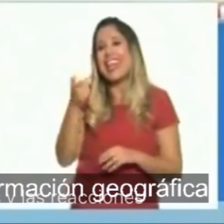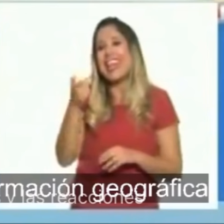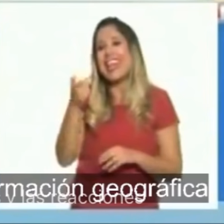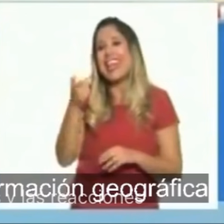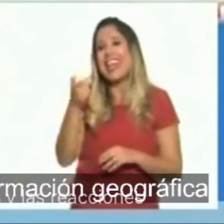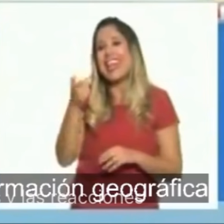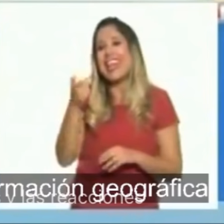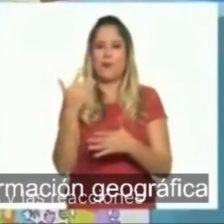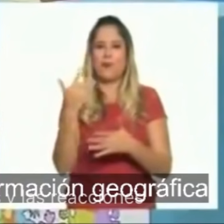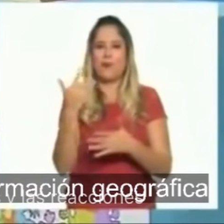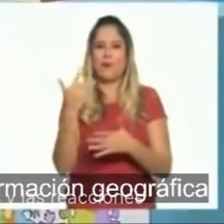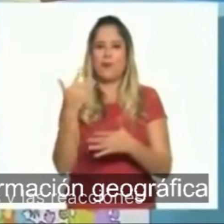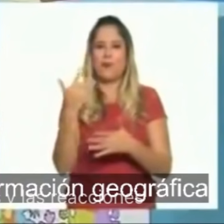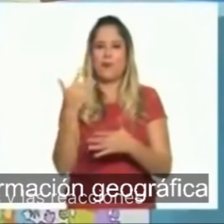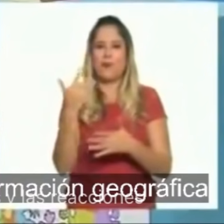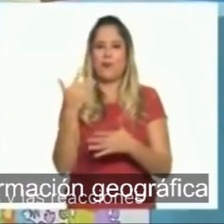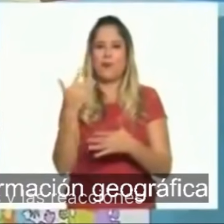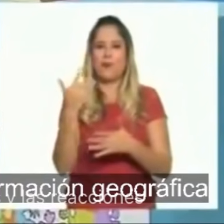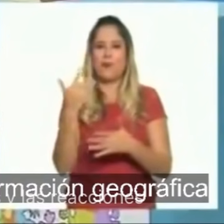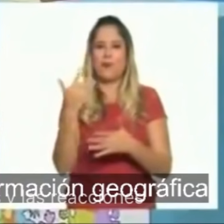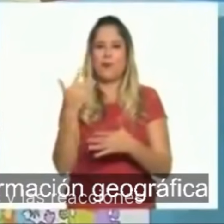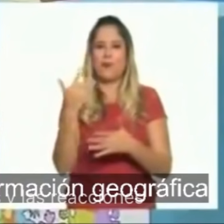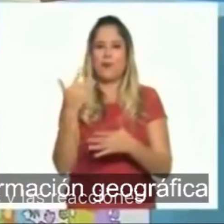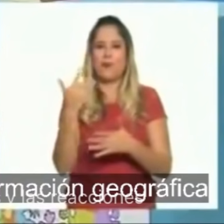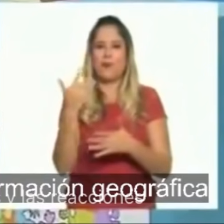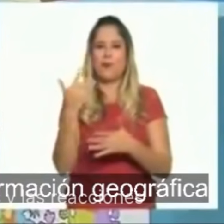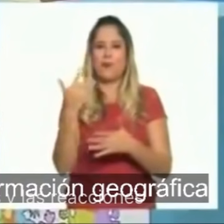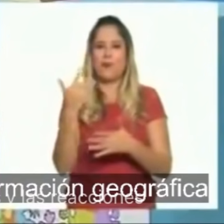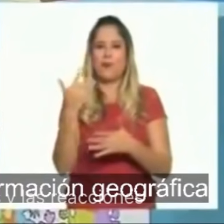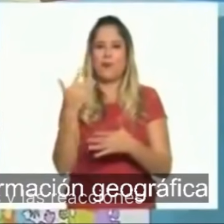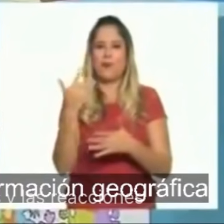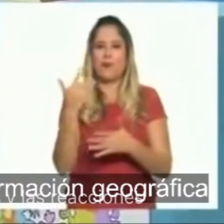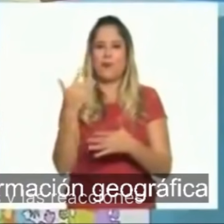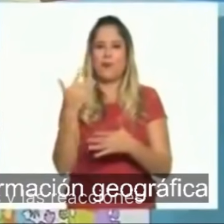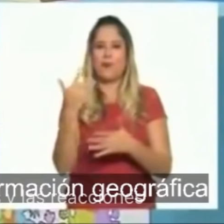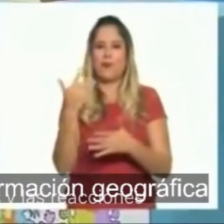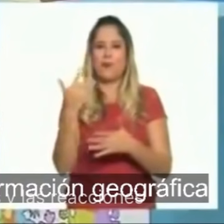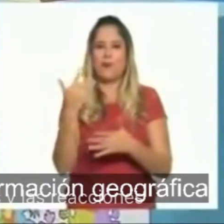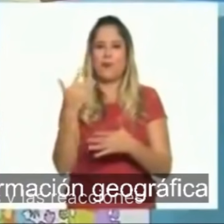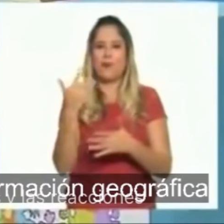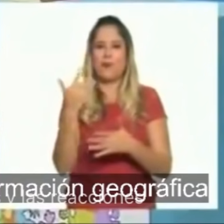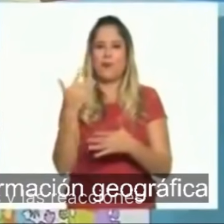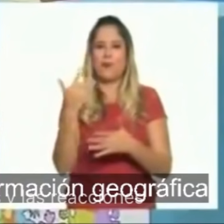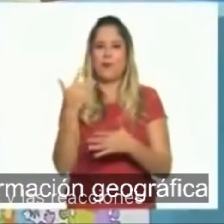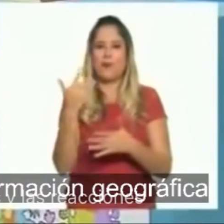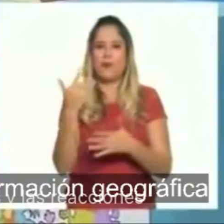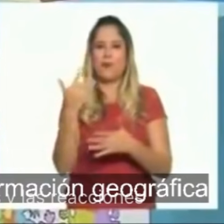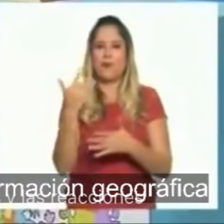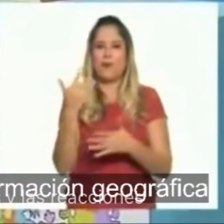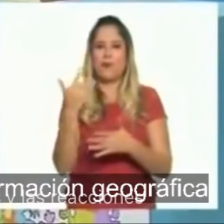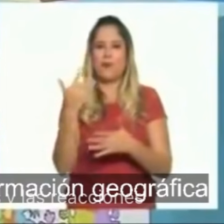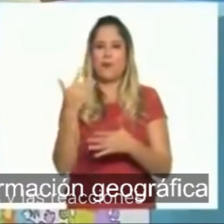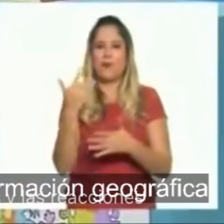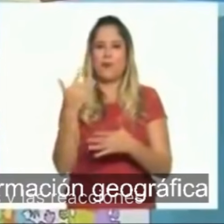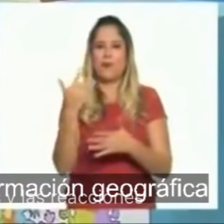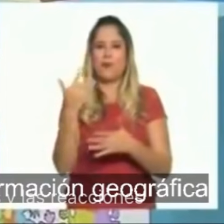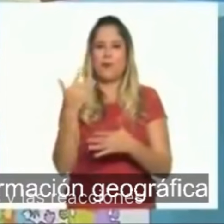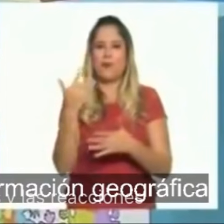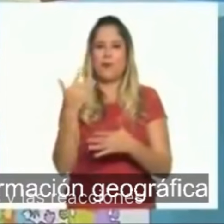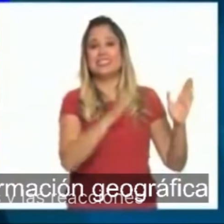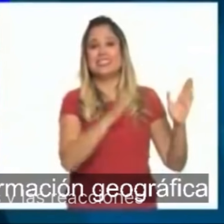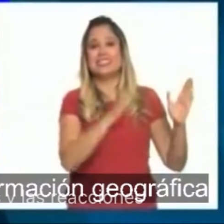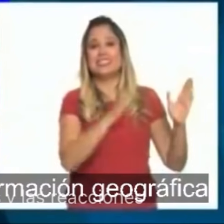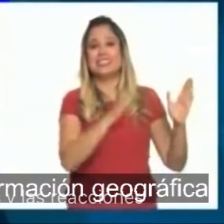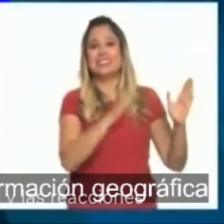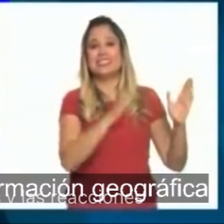concientización y el tema que elegimos a trabajar fue el de las islas de calor la siguiente etapa de nuestro proyecto es el